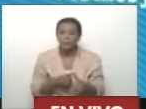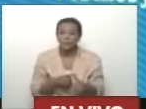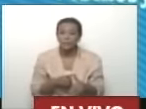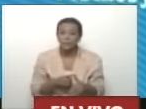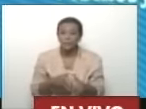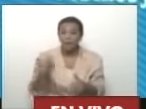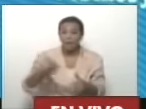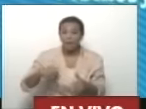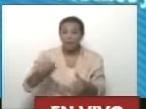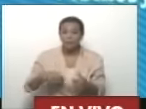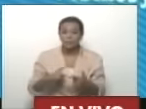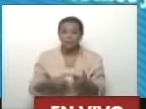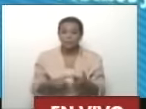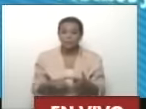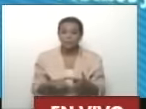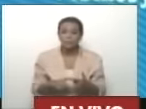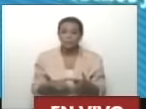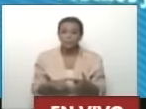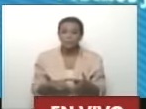Argentina,